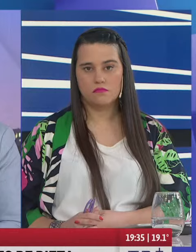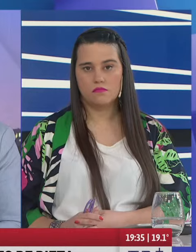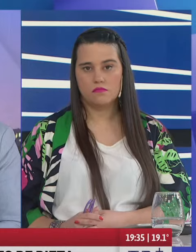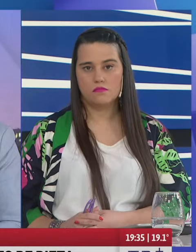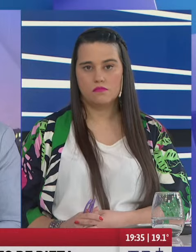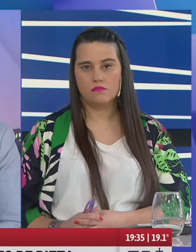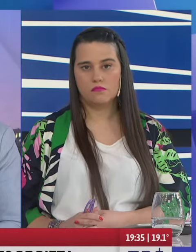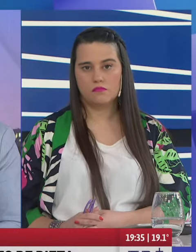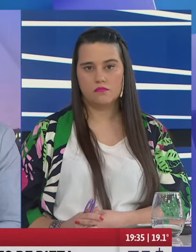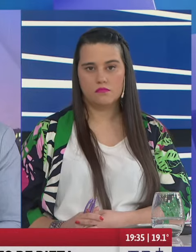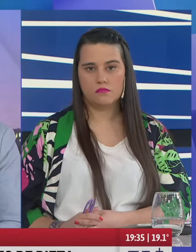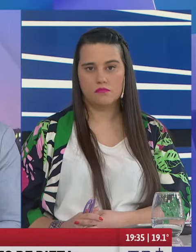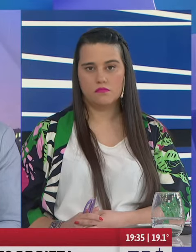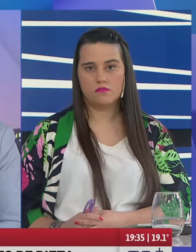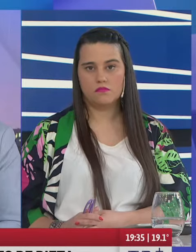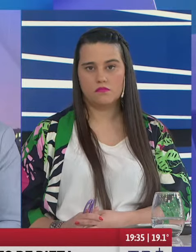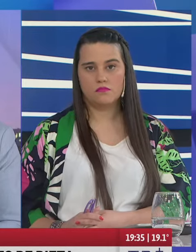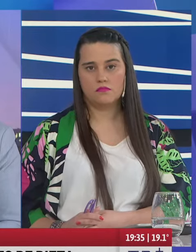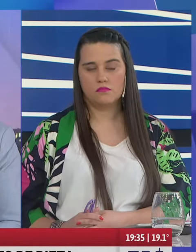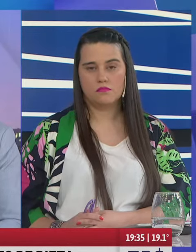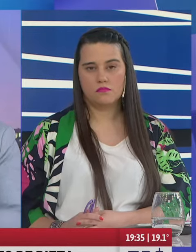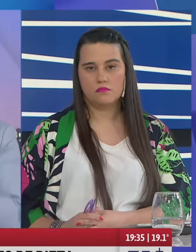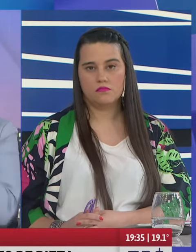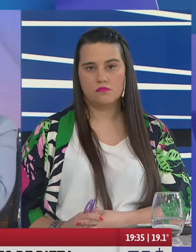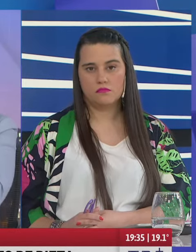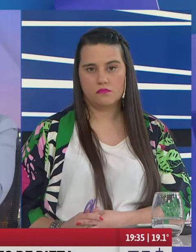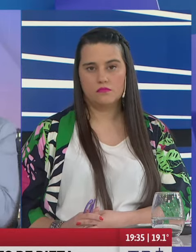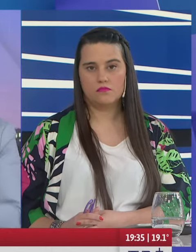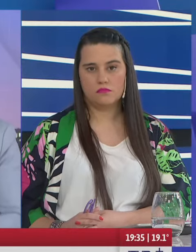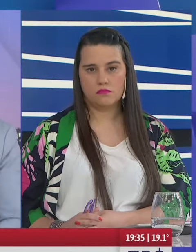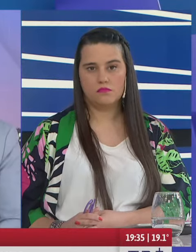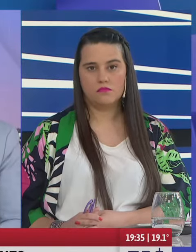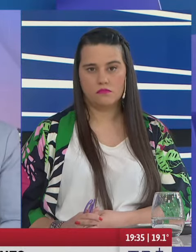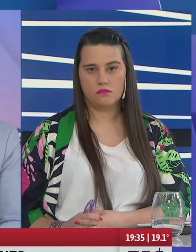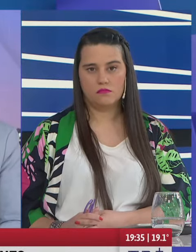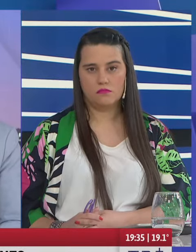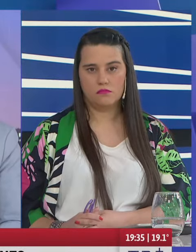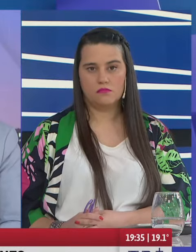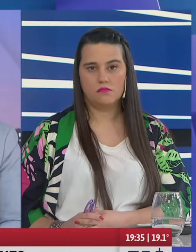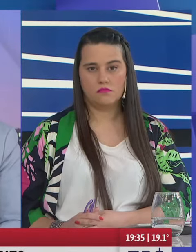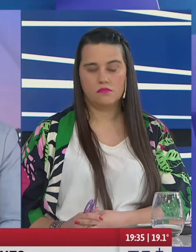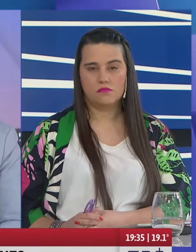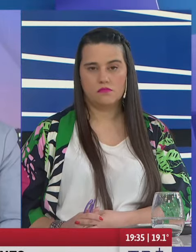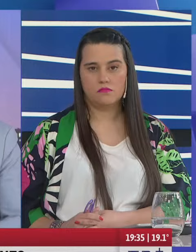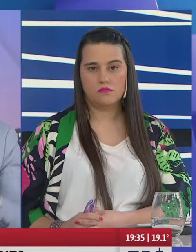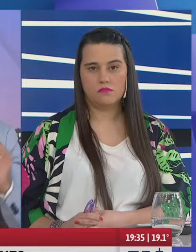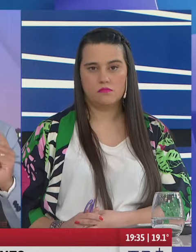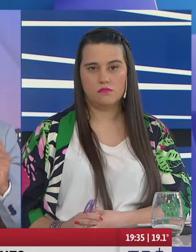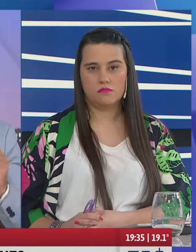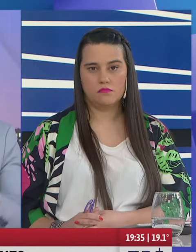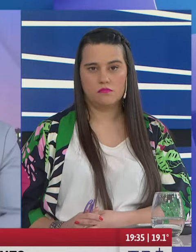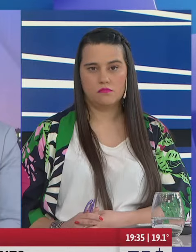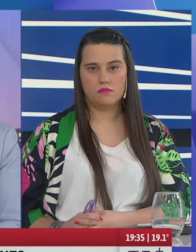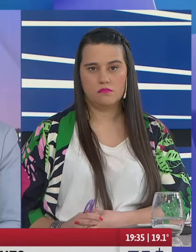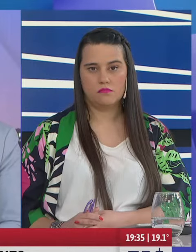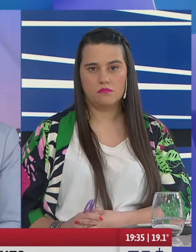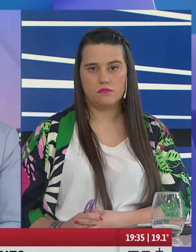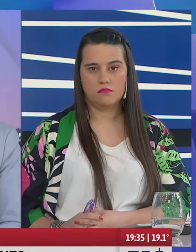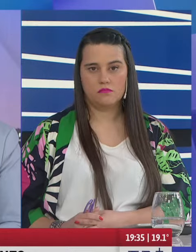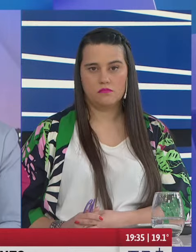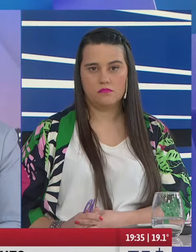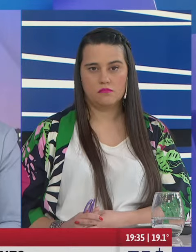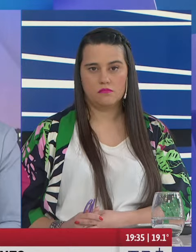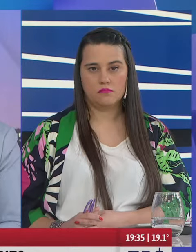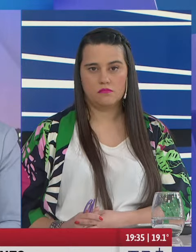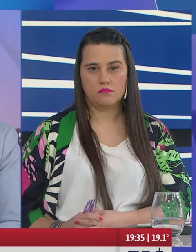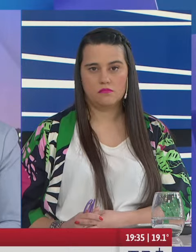se expusieron ante la ciudadanía para representarla. Claro, por lo cual más, el nivel de una tribu, claridad digamos, debería en este ser caso, mayor, ¿no? ¿Me entiendes? También entre comillas, utilizando